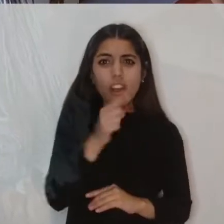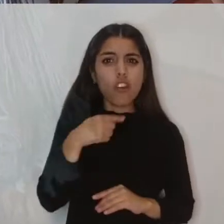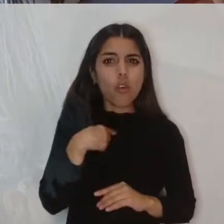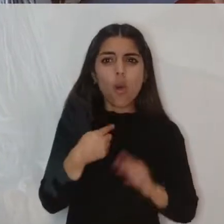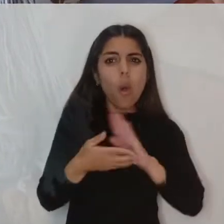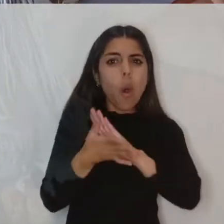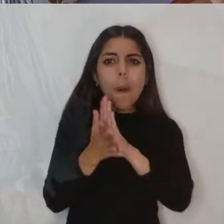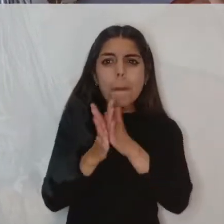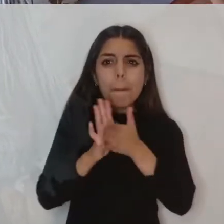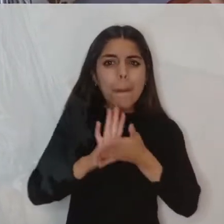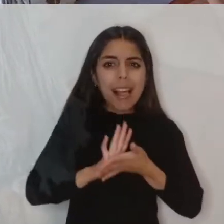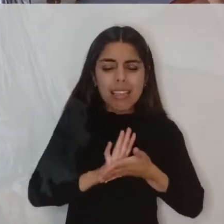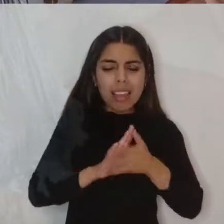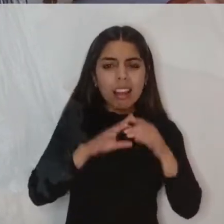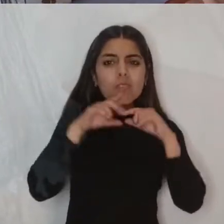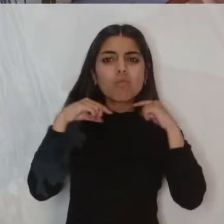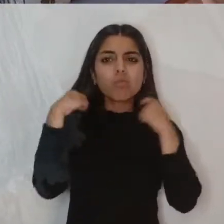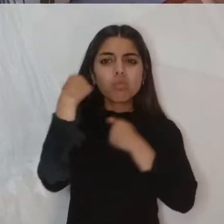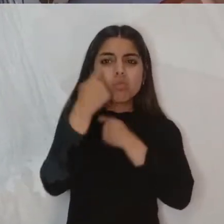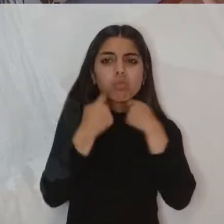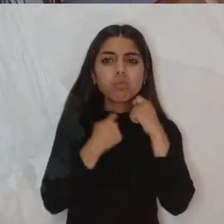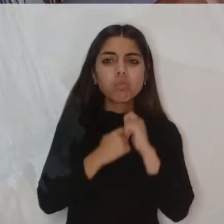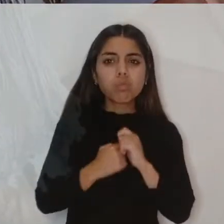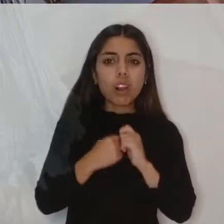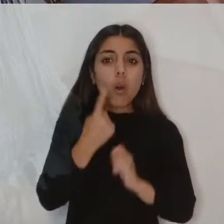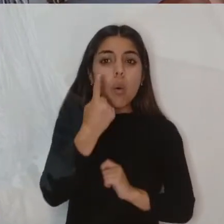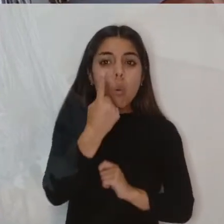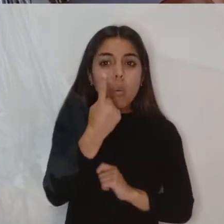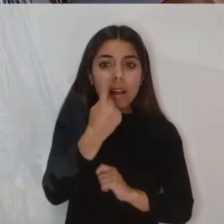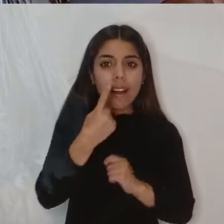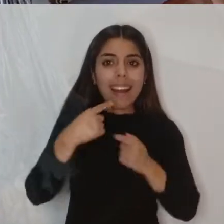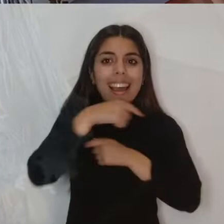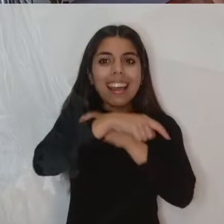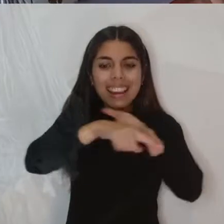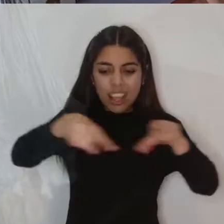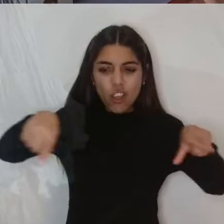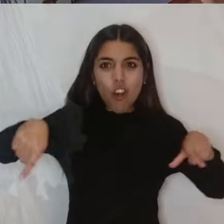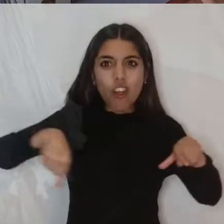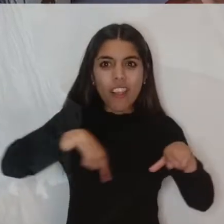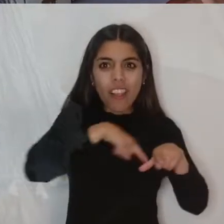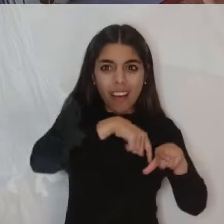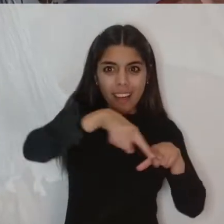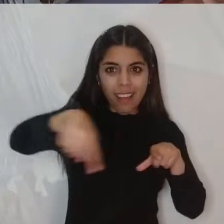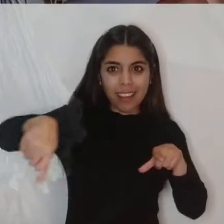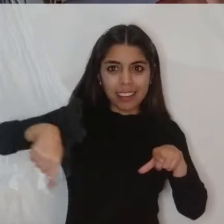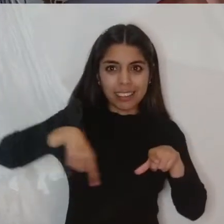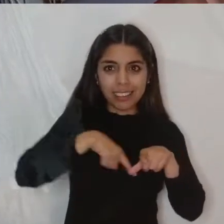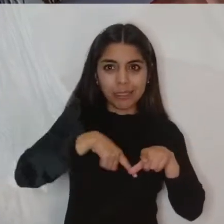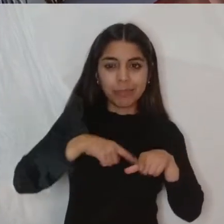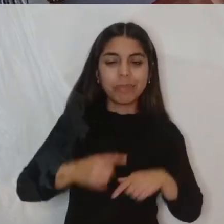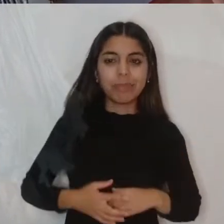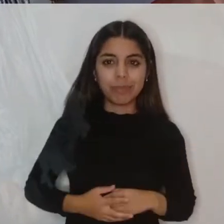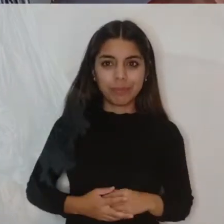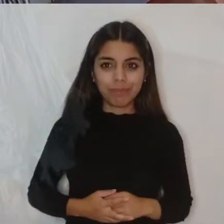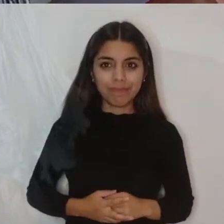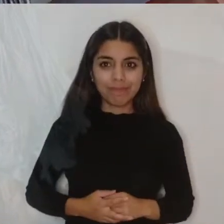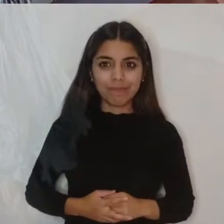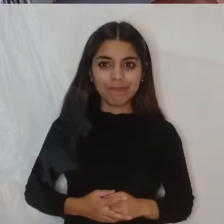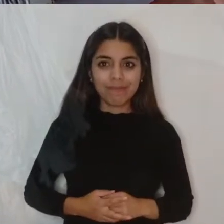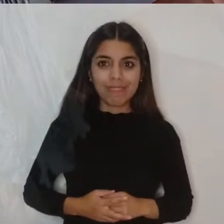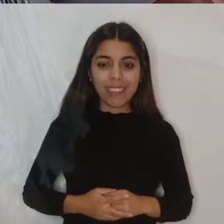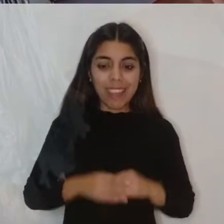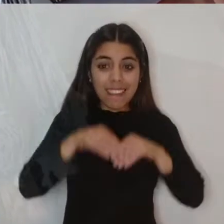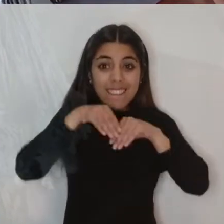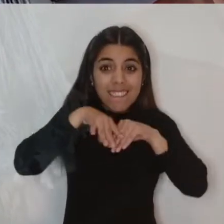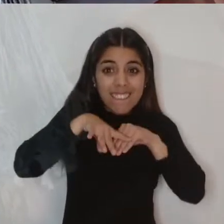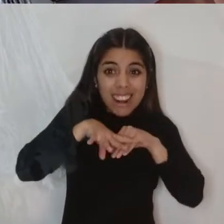Uno tiene que desarmar como todo y sale redonda, porque no se puede. No se corta ni a flecos.